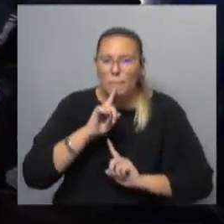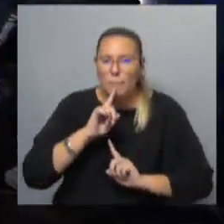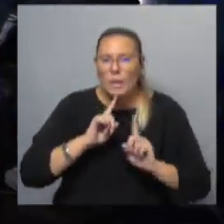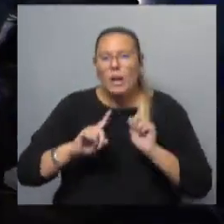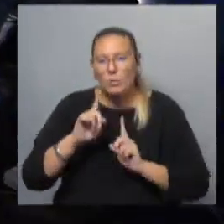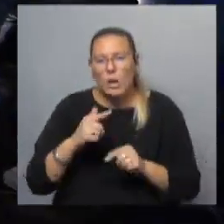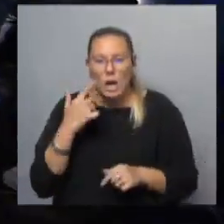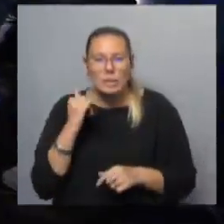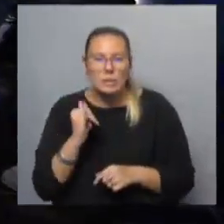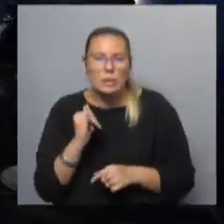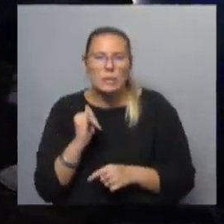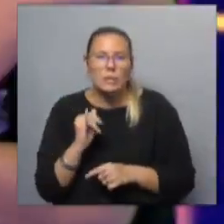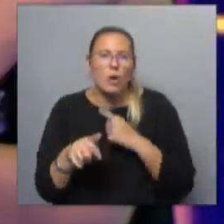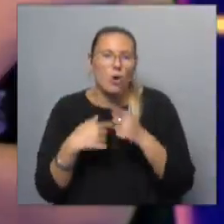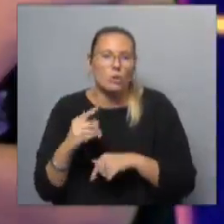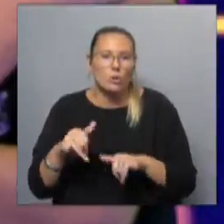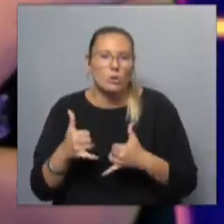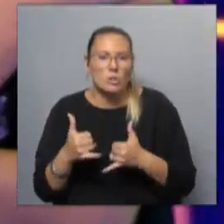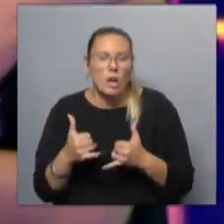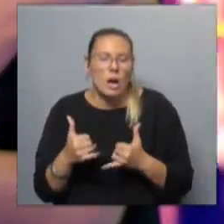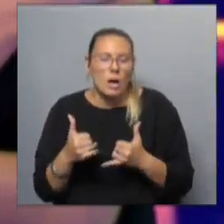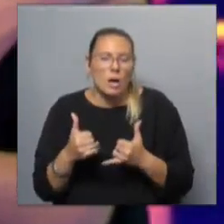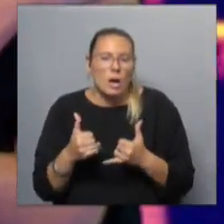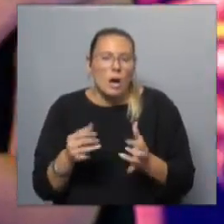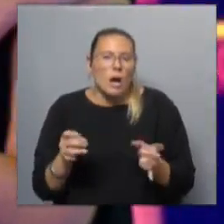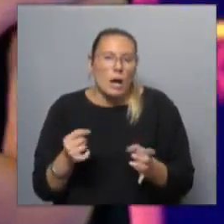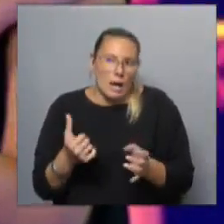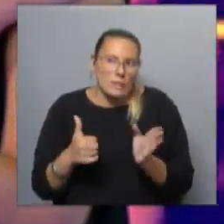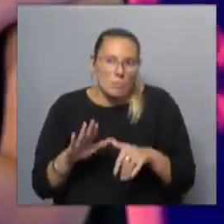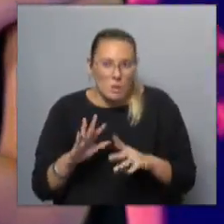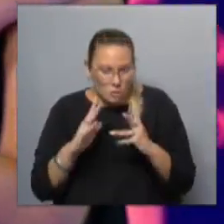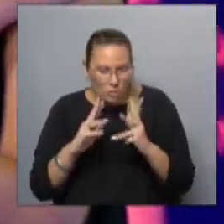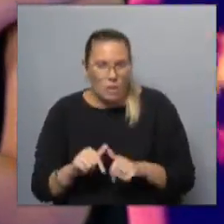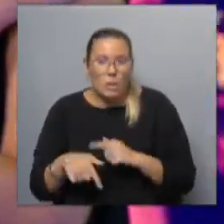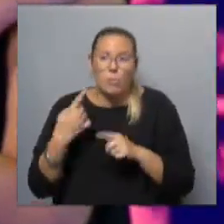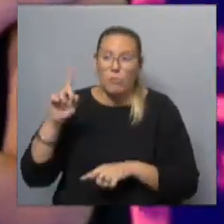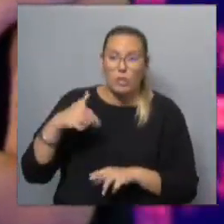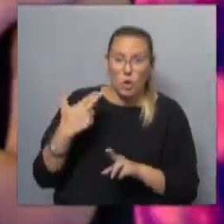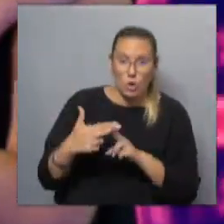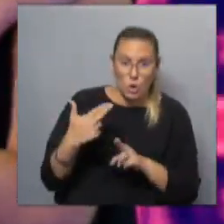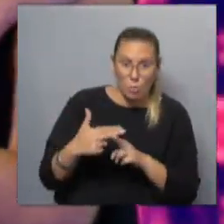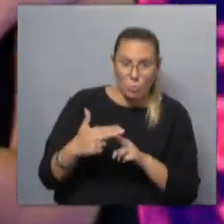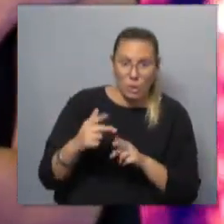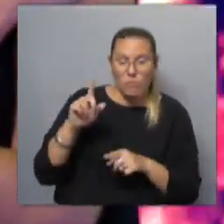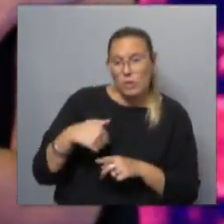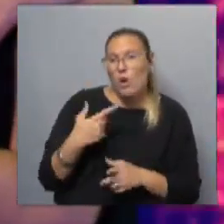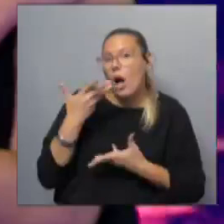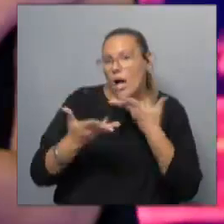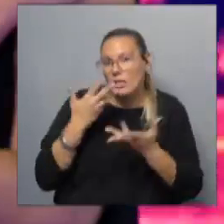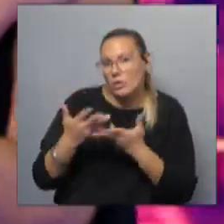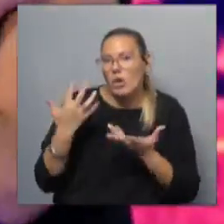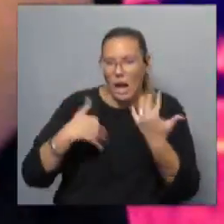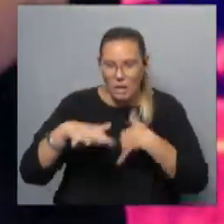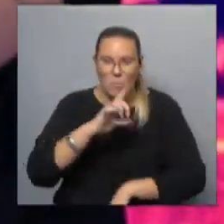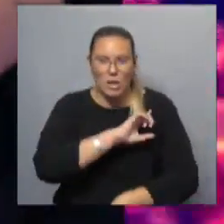esbozos y también habían algunos que ya tenían forma. Después de que surgió el nombre, surgió el tema Animales de Poder, que es otra canción